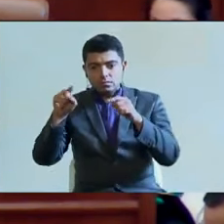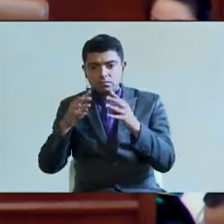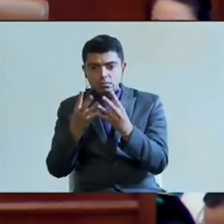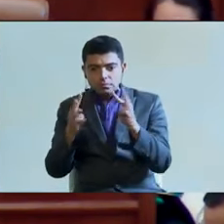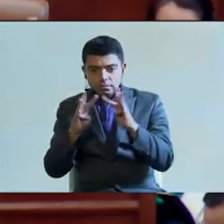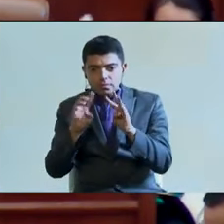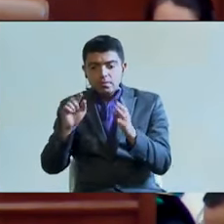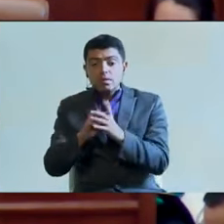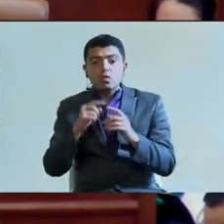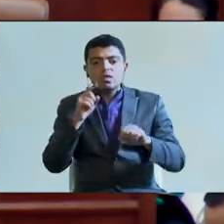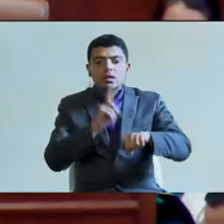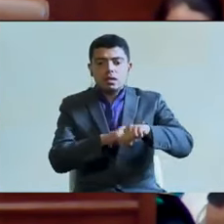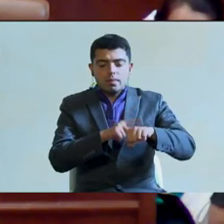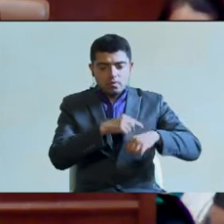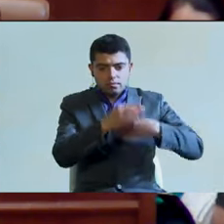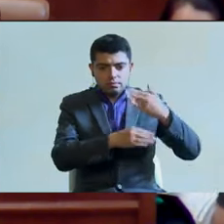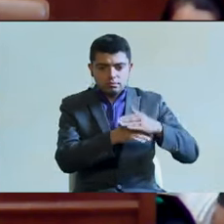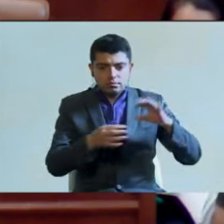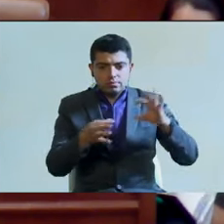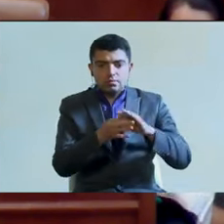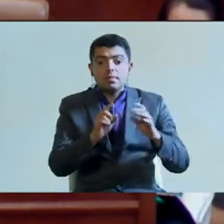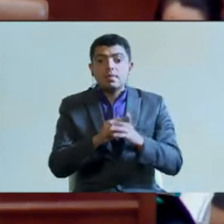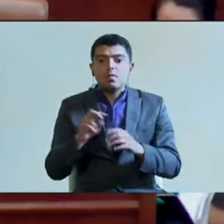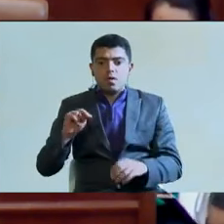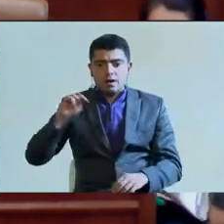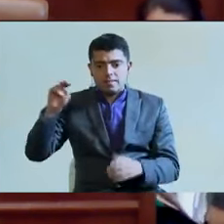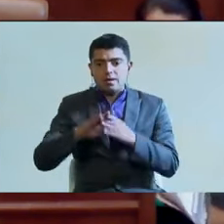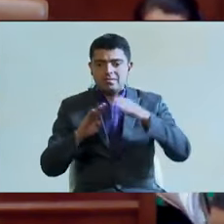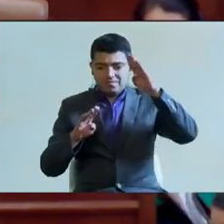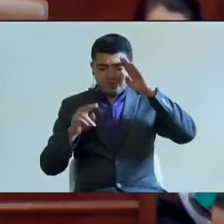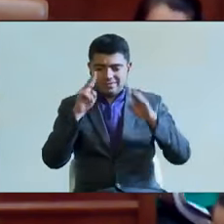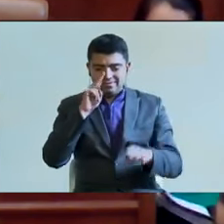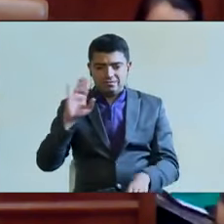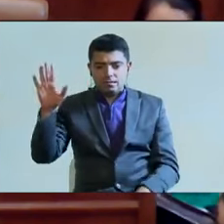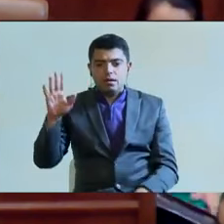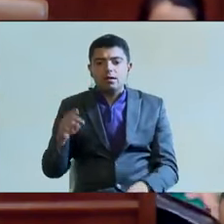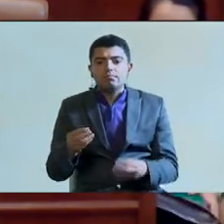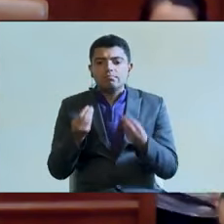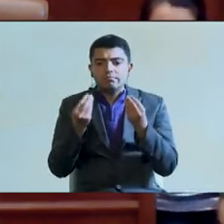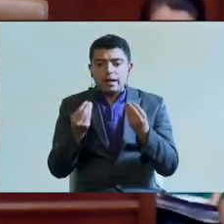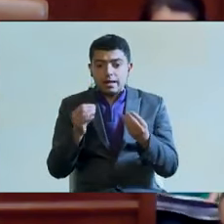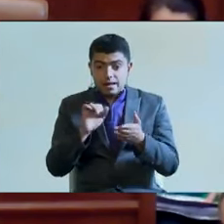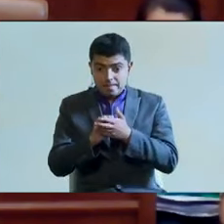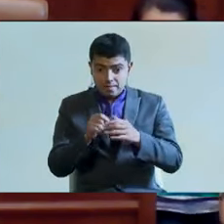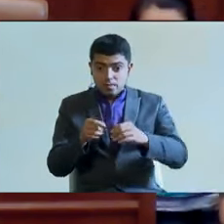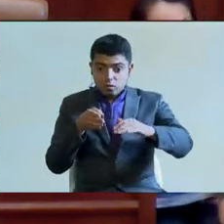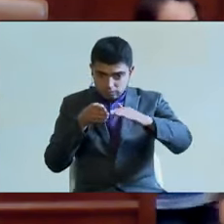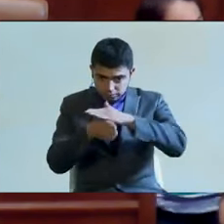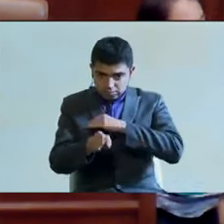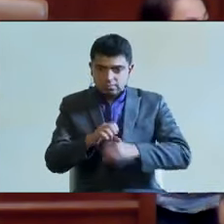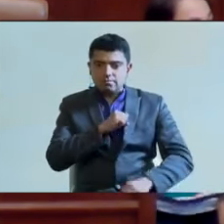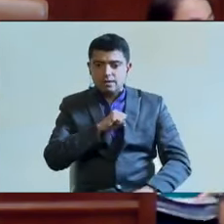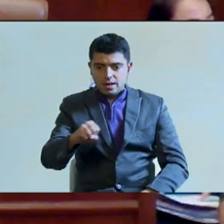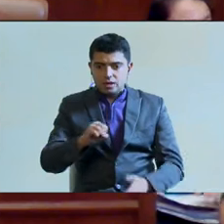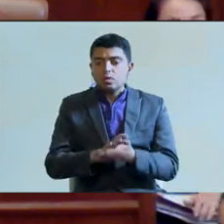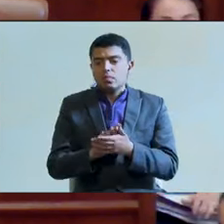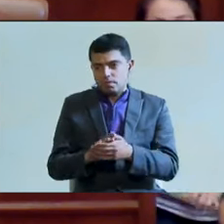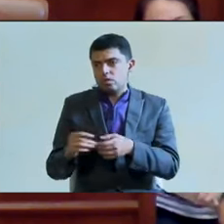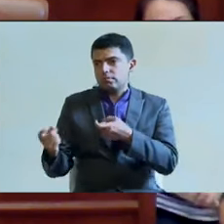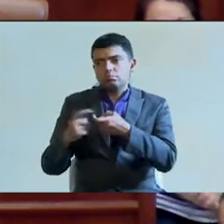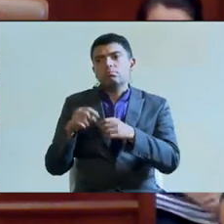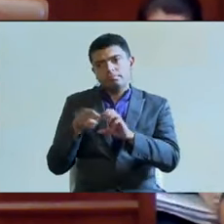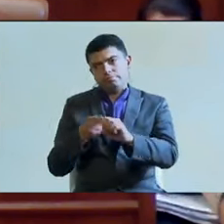vinculación de los miembros del nivel ejecutivo de la Policía Nacional para Acceder al derecho de asignación de retiro